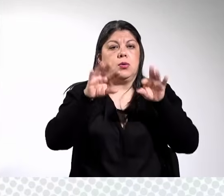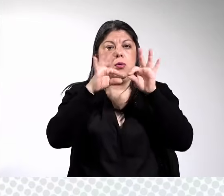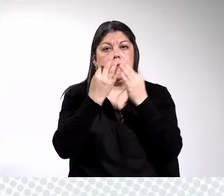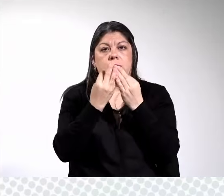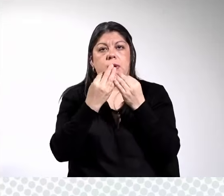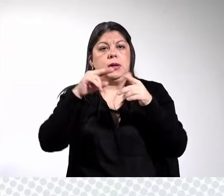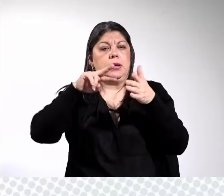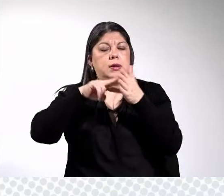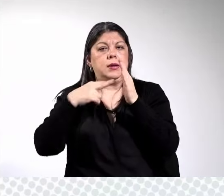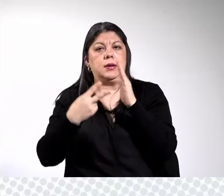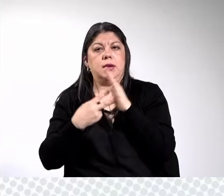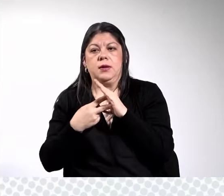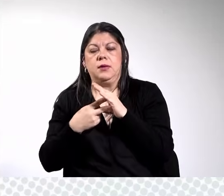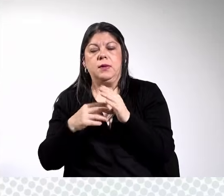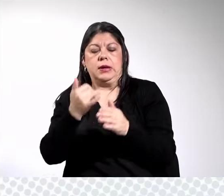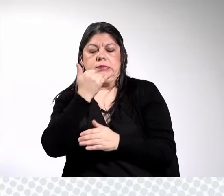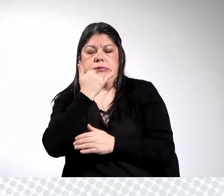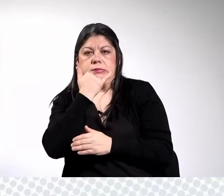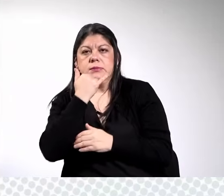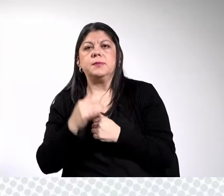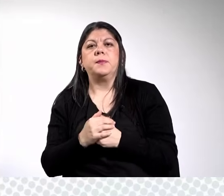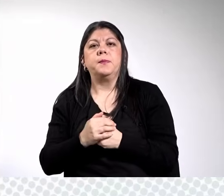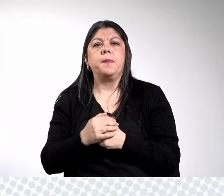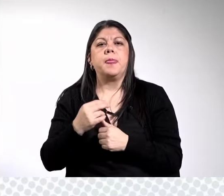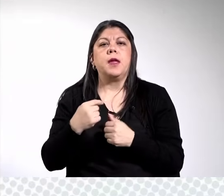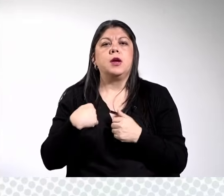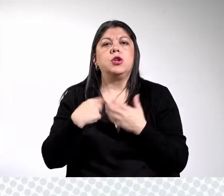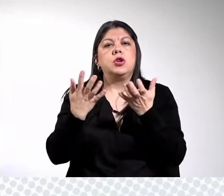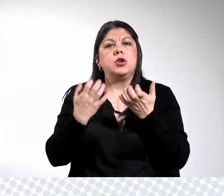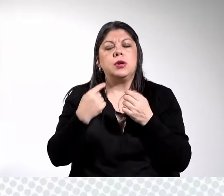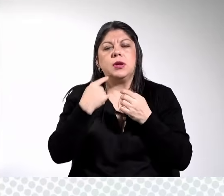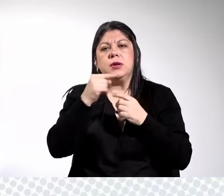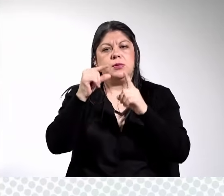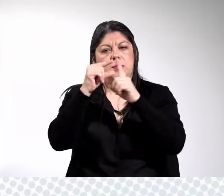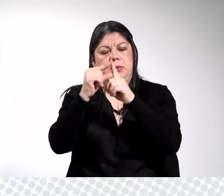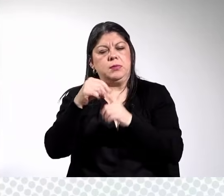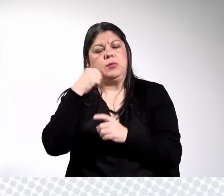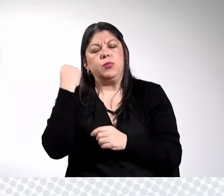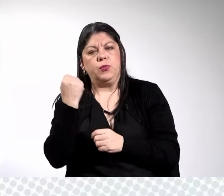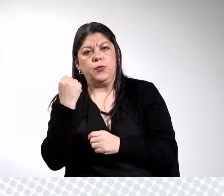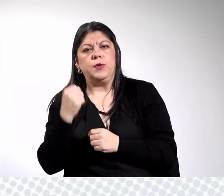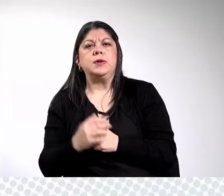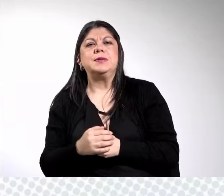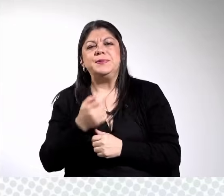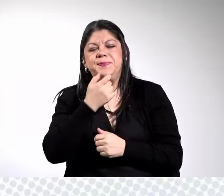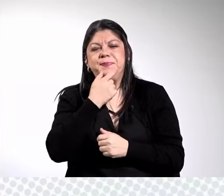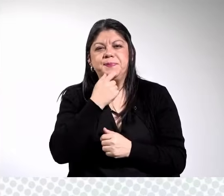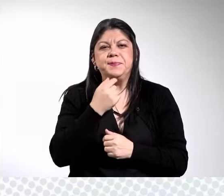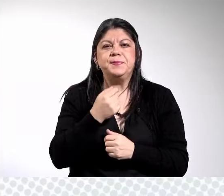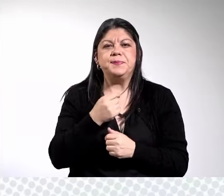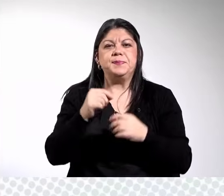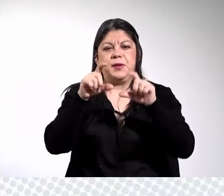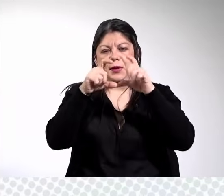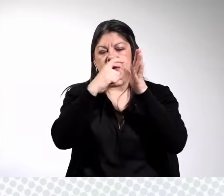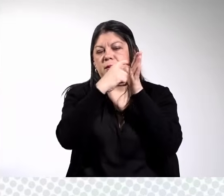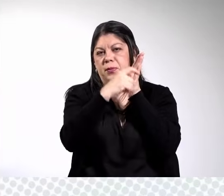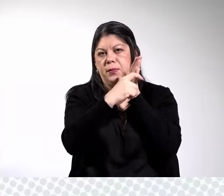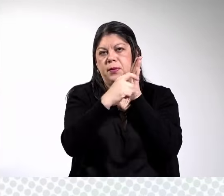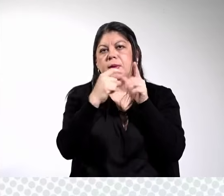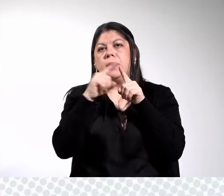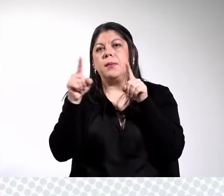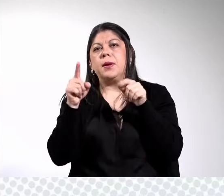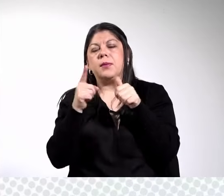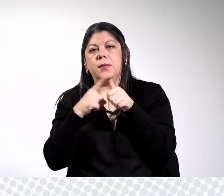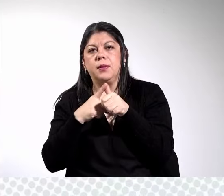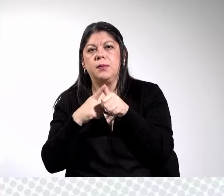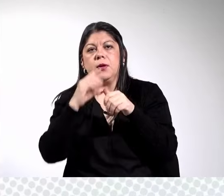está incurriendo en un error, ¿verdad? No quiero decir las palabras que son muy fuertes del verso, pero sí, primero,